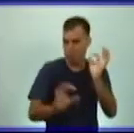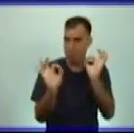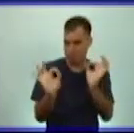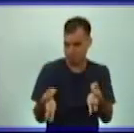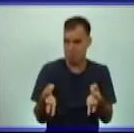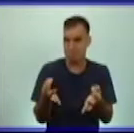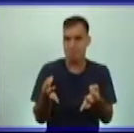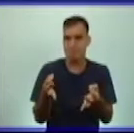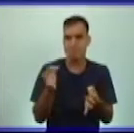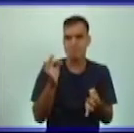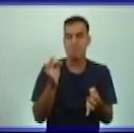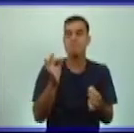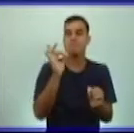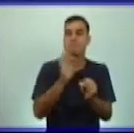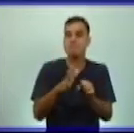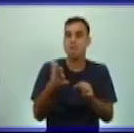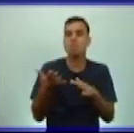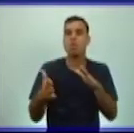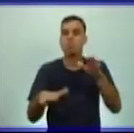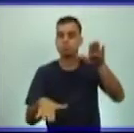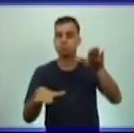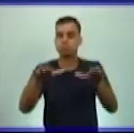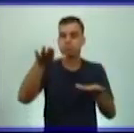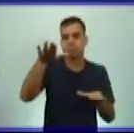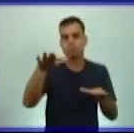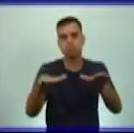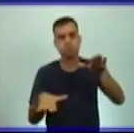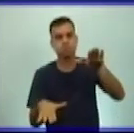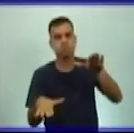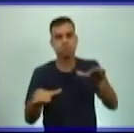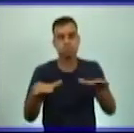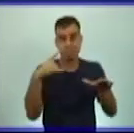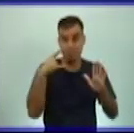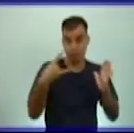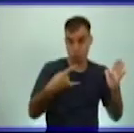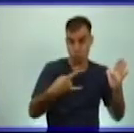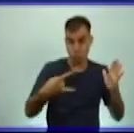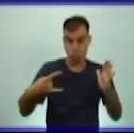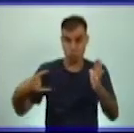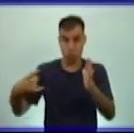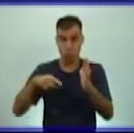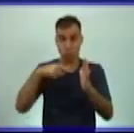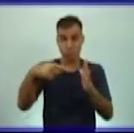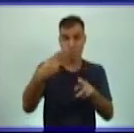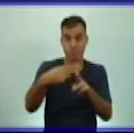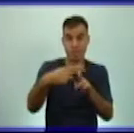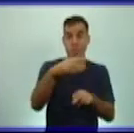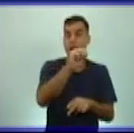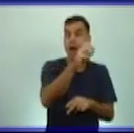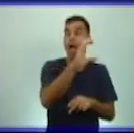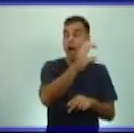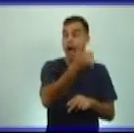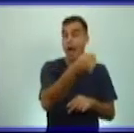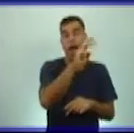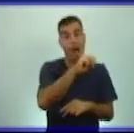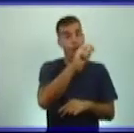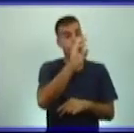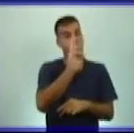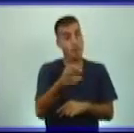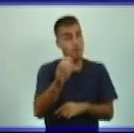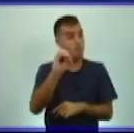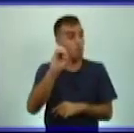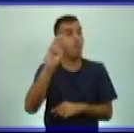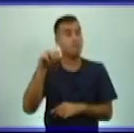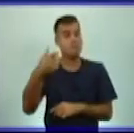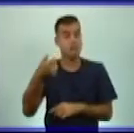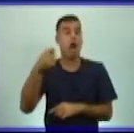de variar un campo magnético respecto a un contorno continuo.